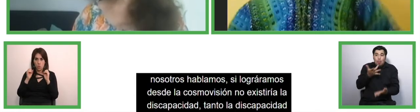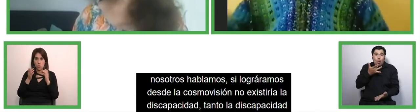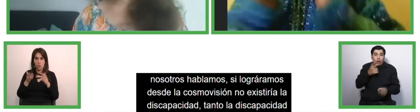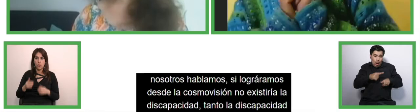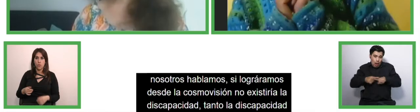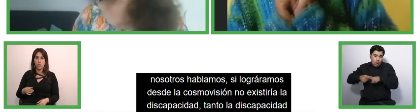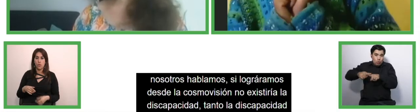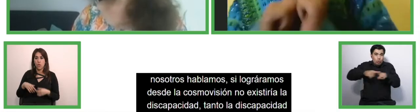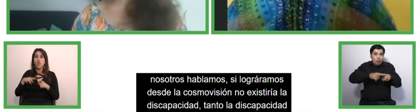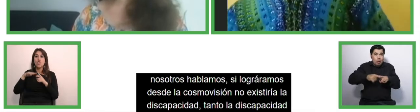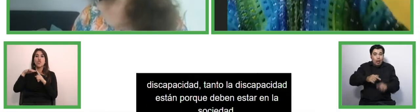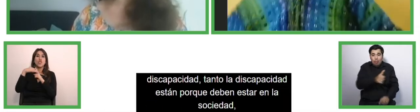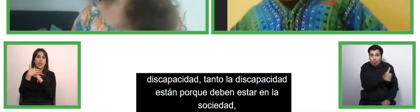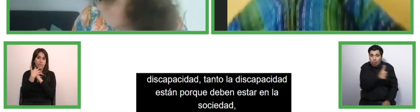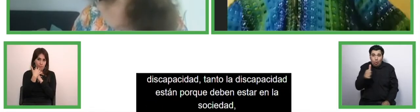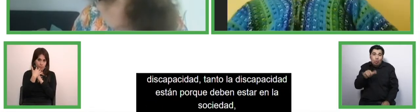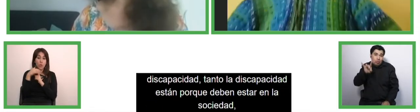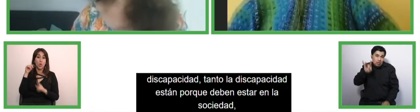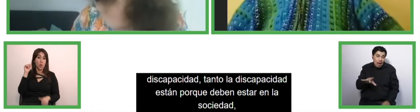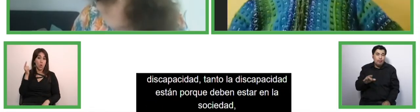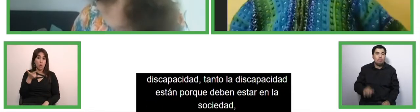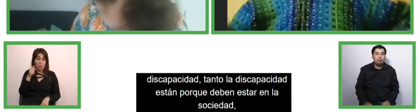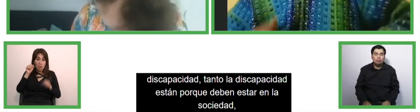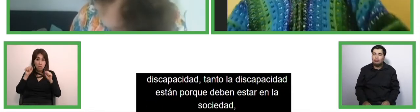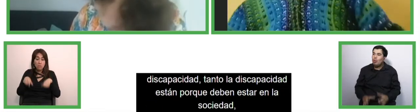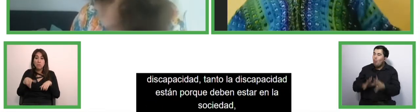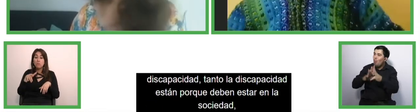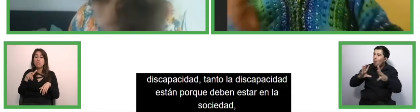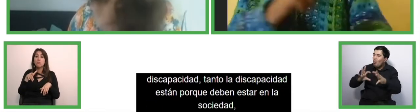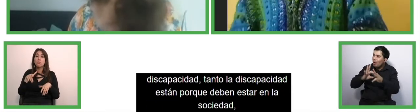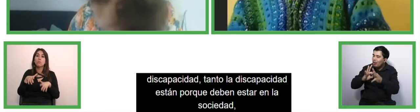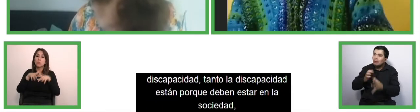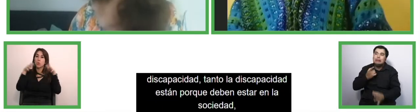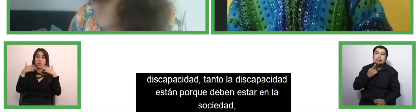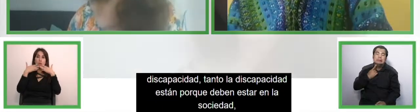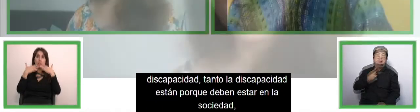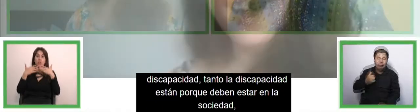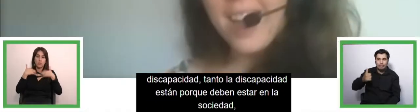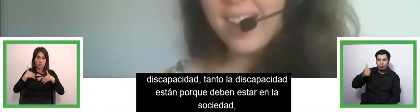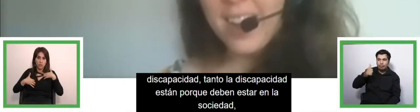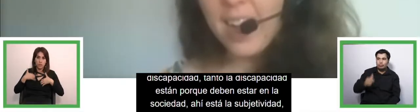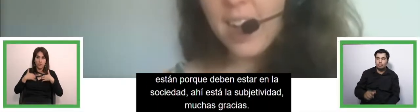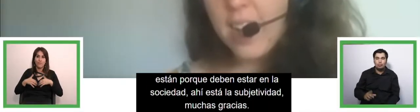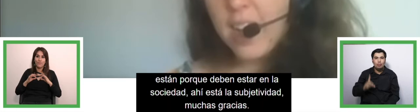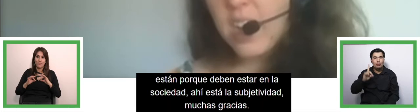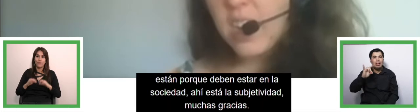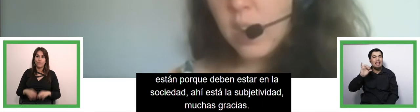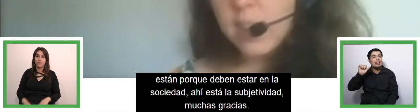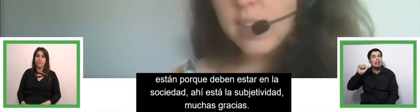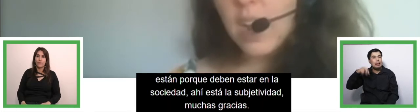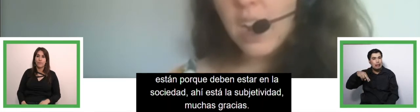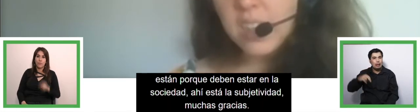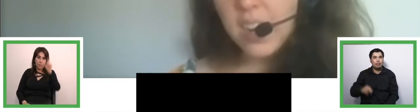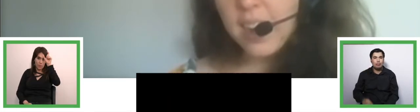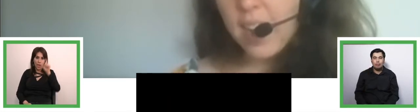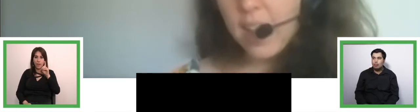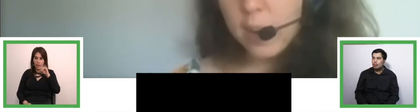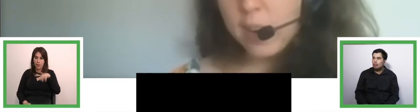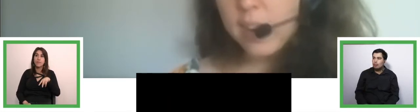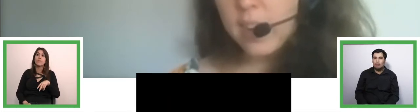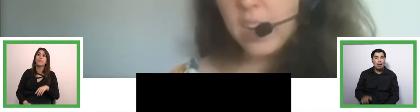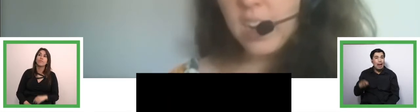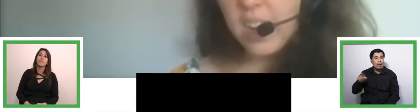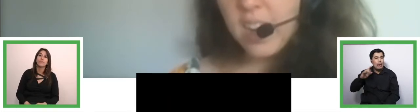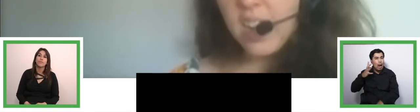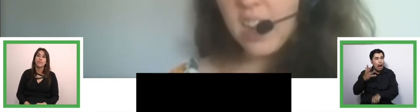subjetividad. Muchas gracias. Muy interesante. Perdón. Dean, acá nos ha llegado